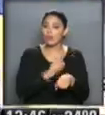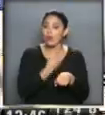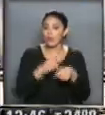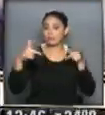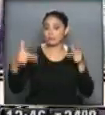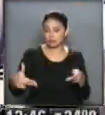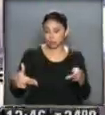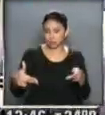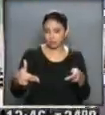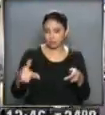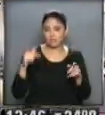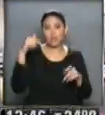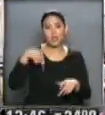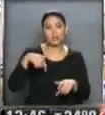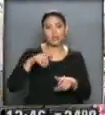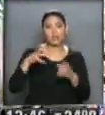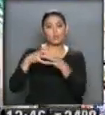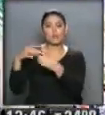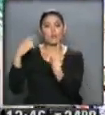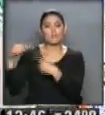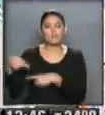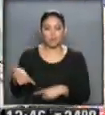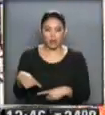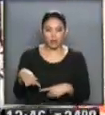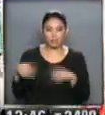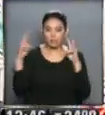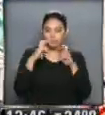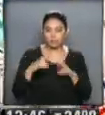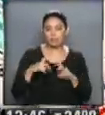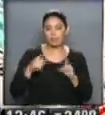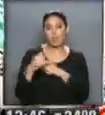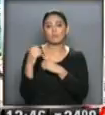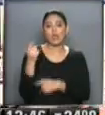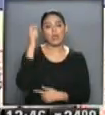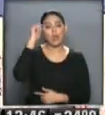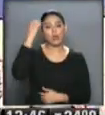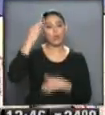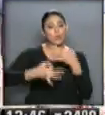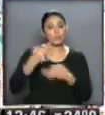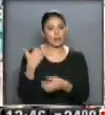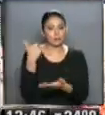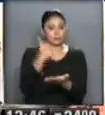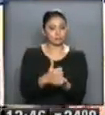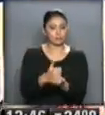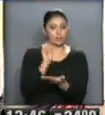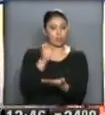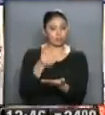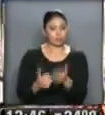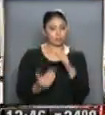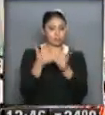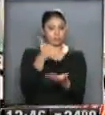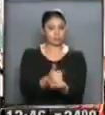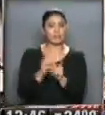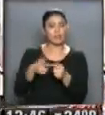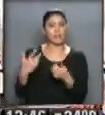están actuando las diferentes fuerzas, está el Poder Judicial presente, su señoría, el doctor Rodríguez, acompañado